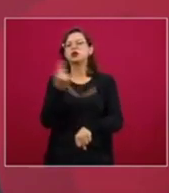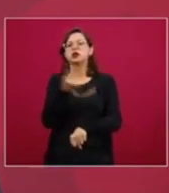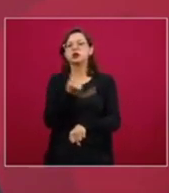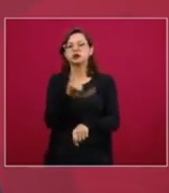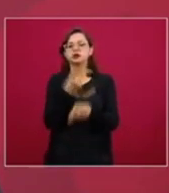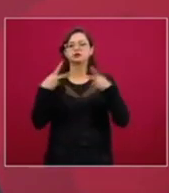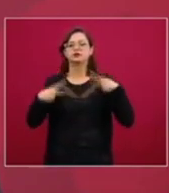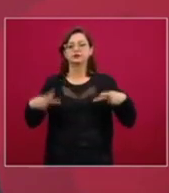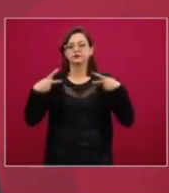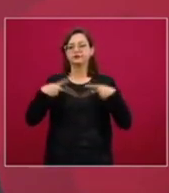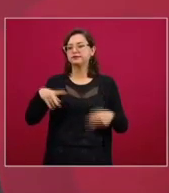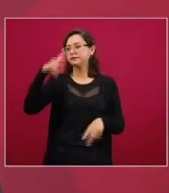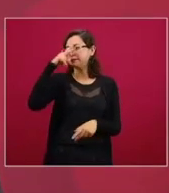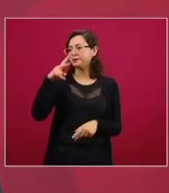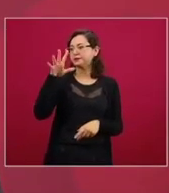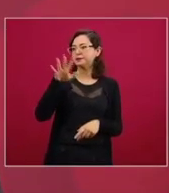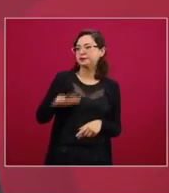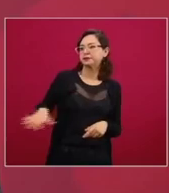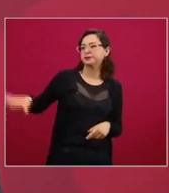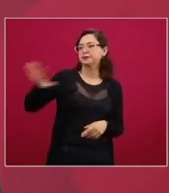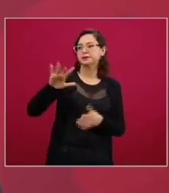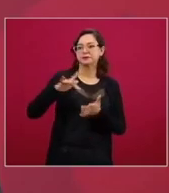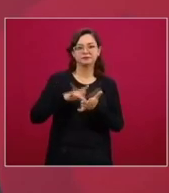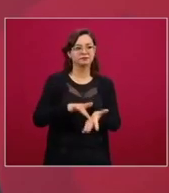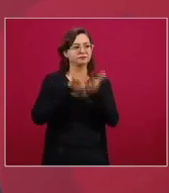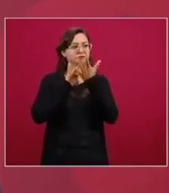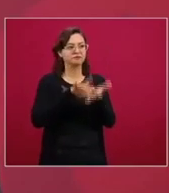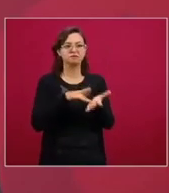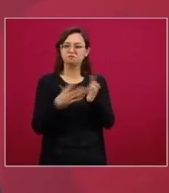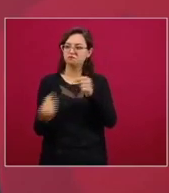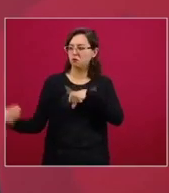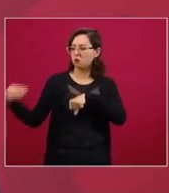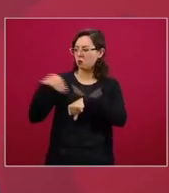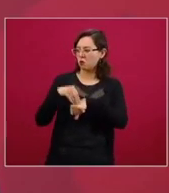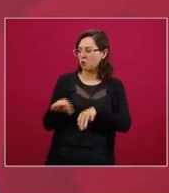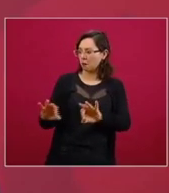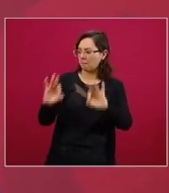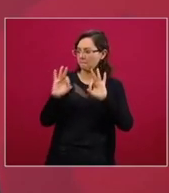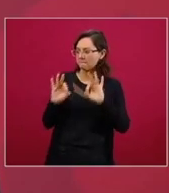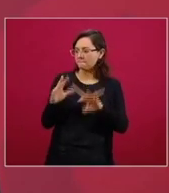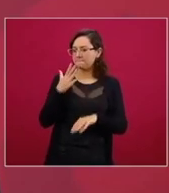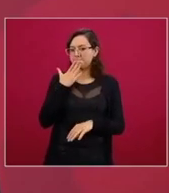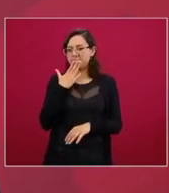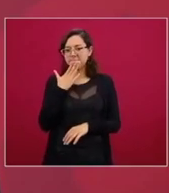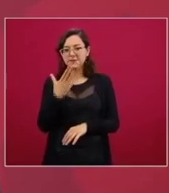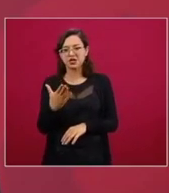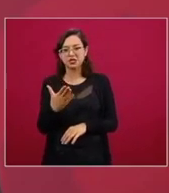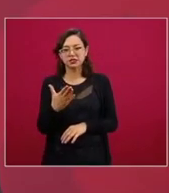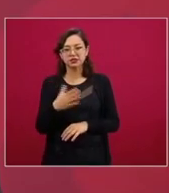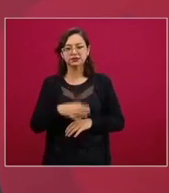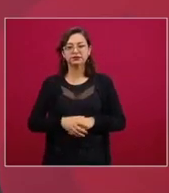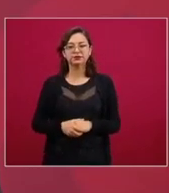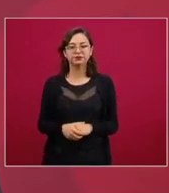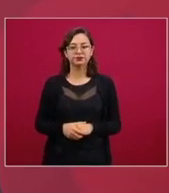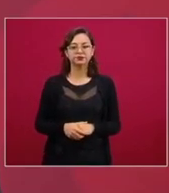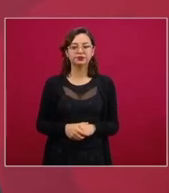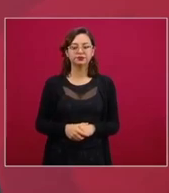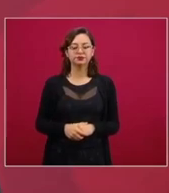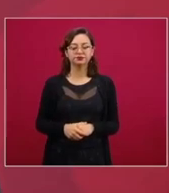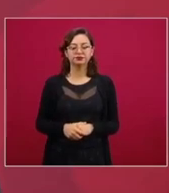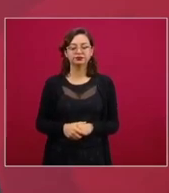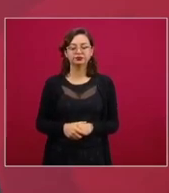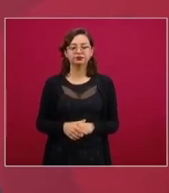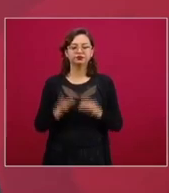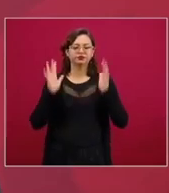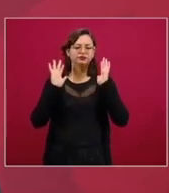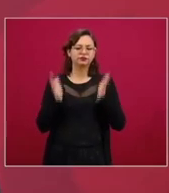pueblo por el comportamiento ejemplar de los mexicanos. Ya le bajé al micrófono. Ya, se ha